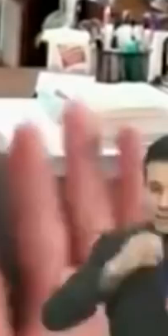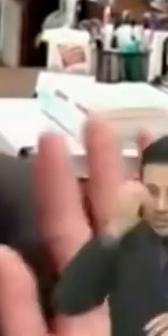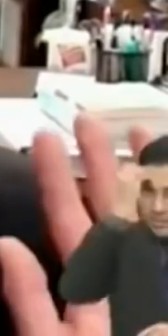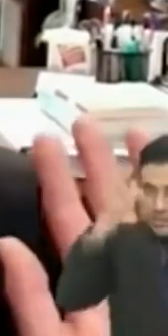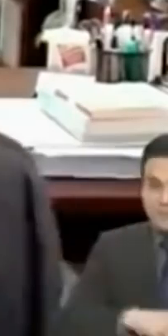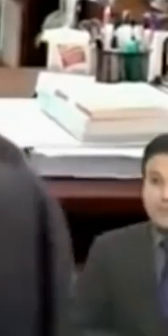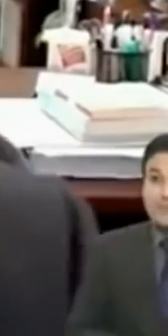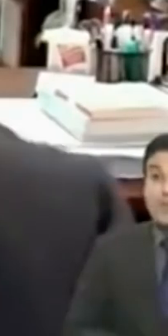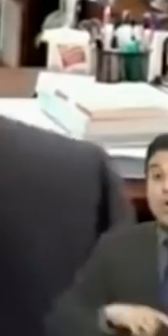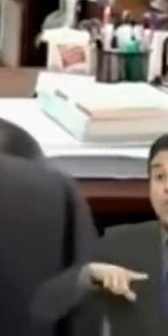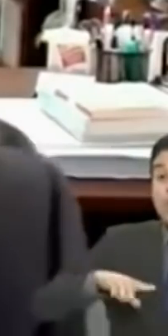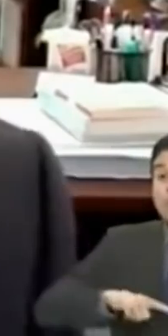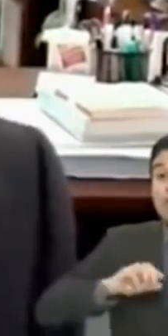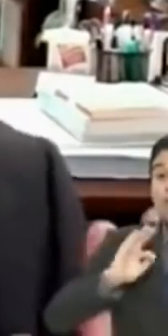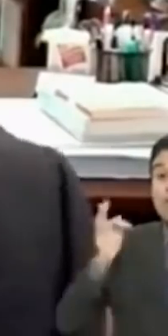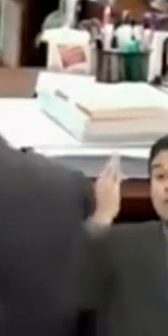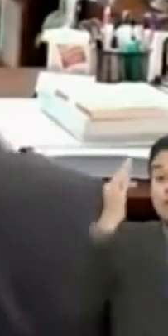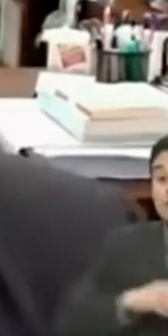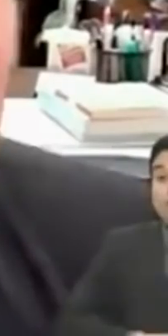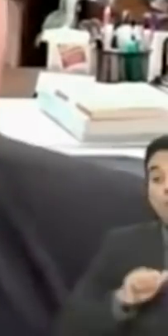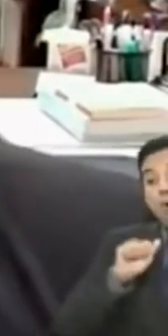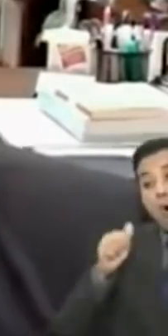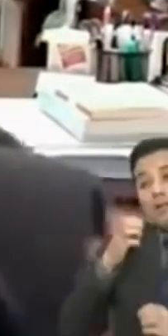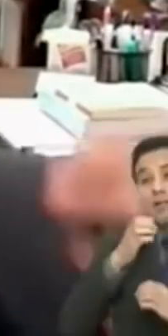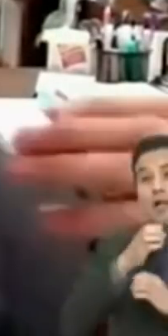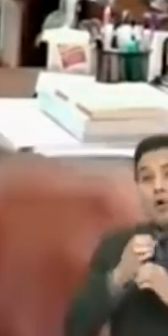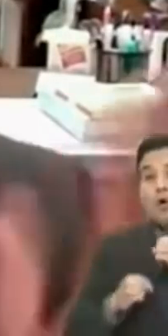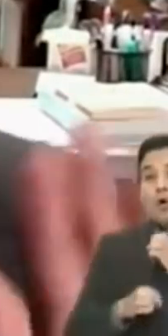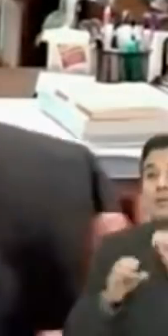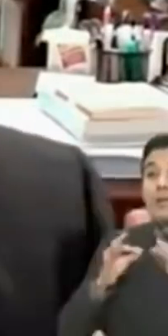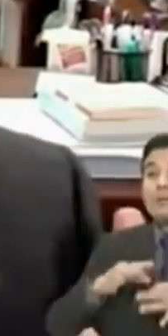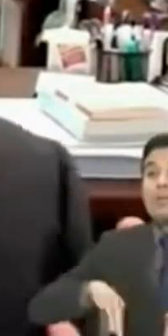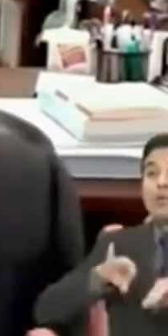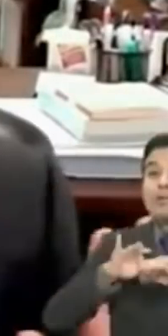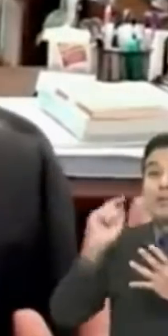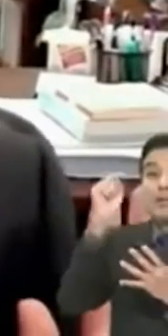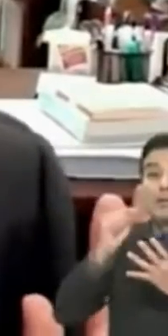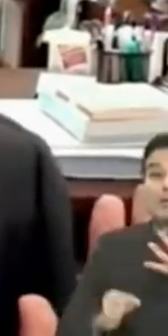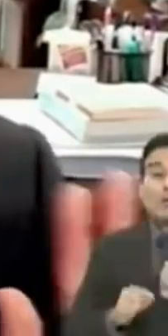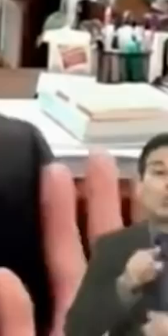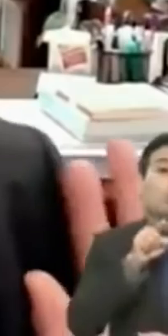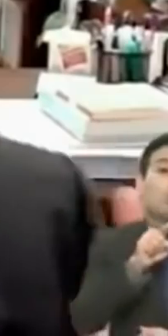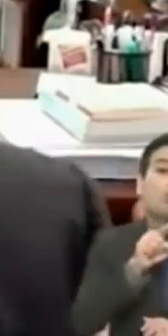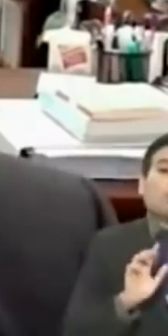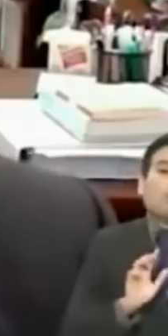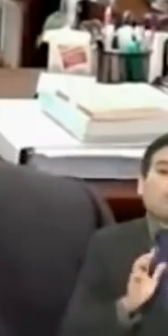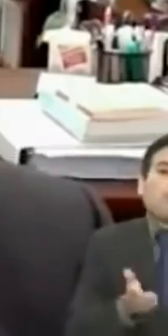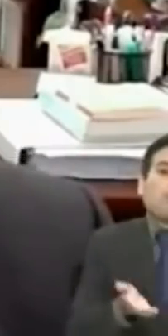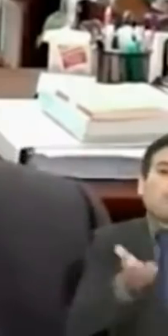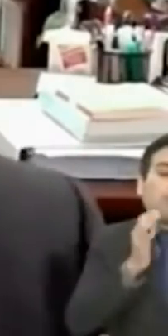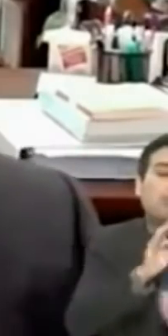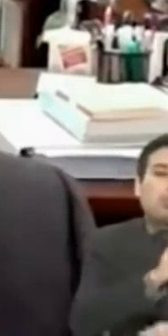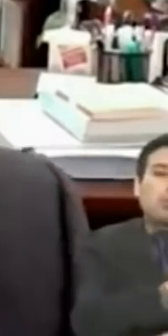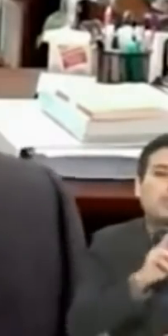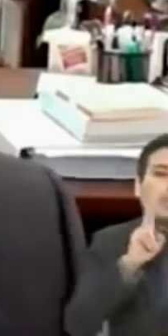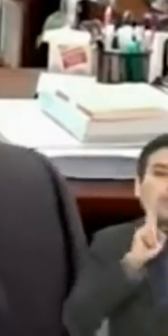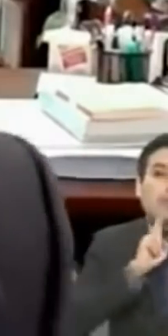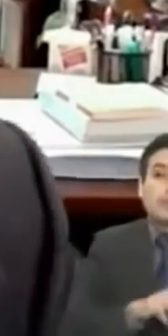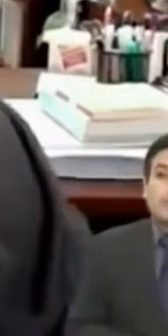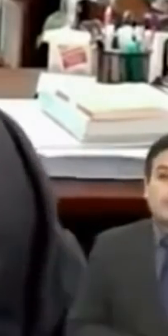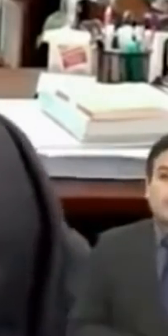el gobierno cederá tiene otras prevé otras prioridades alto como puedas así nos contestaron